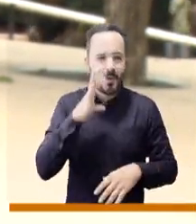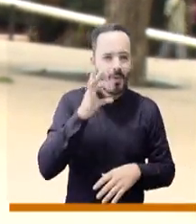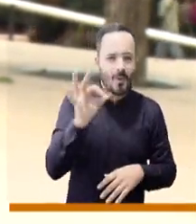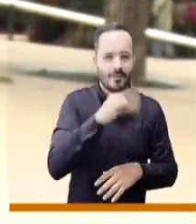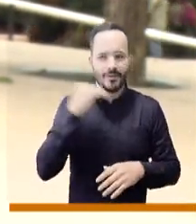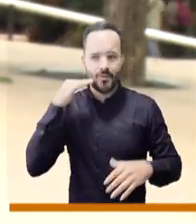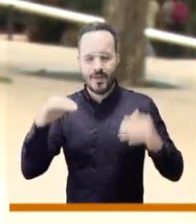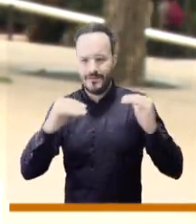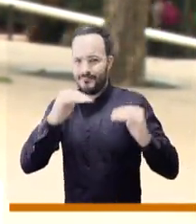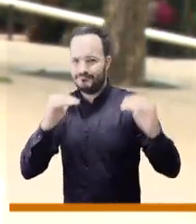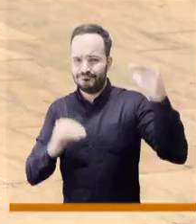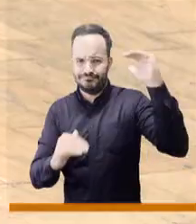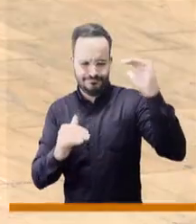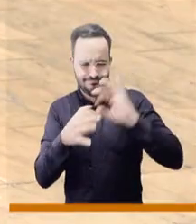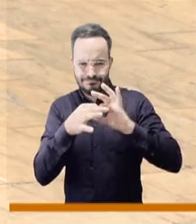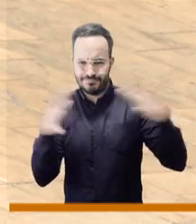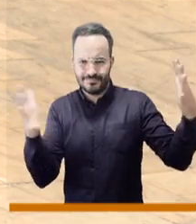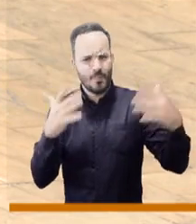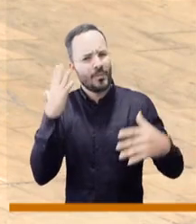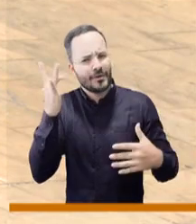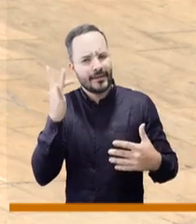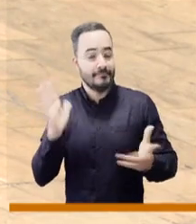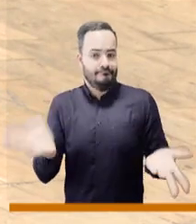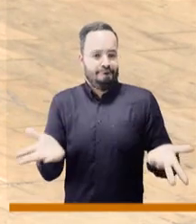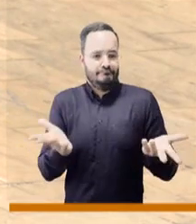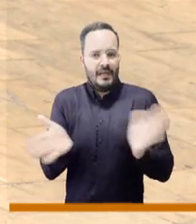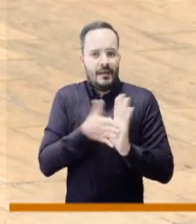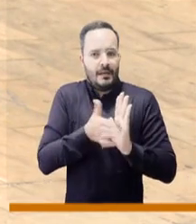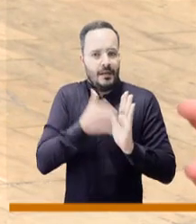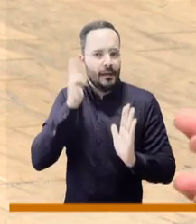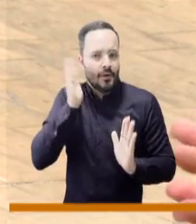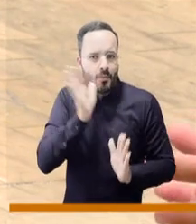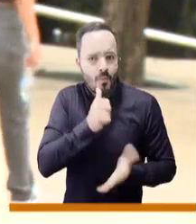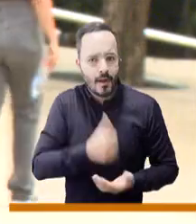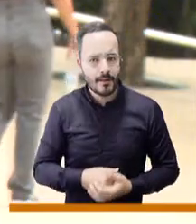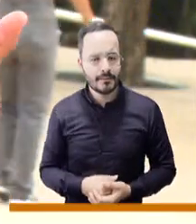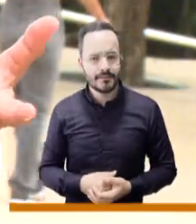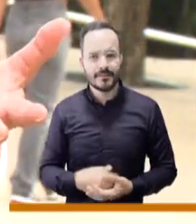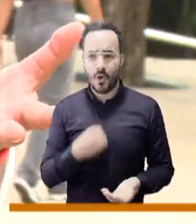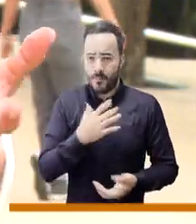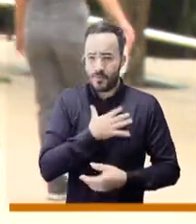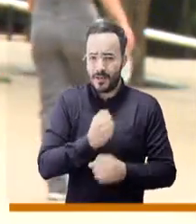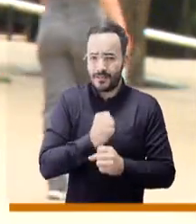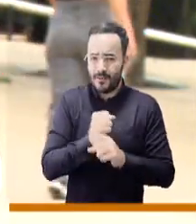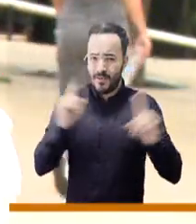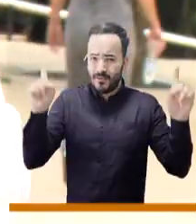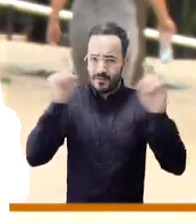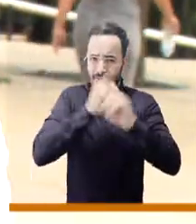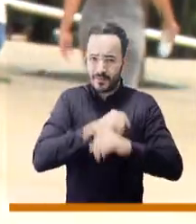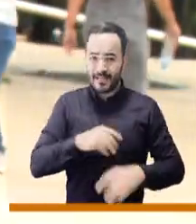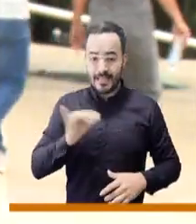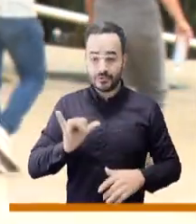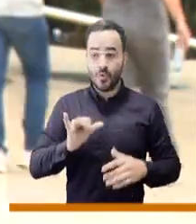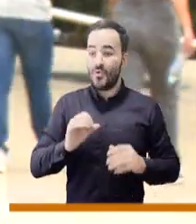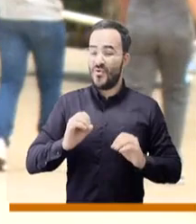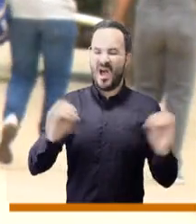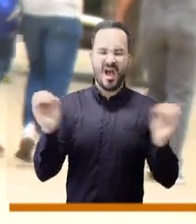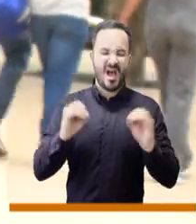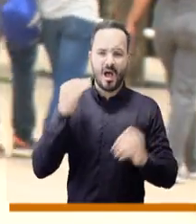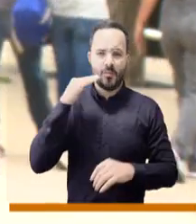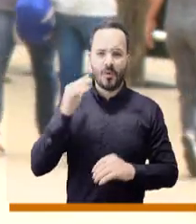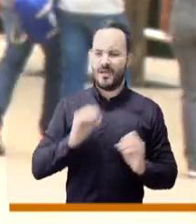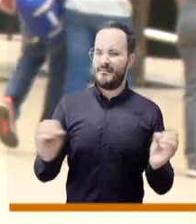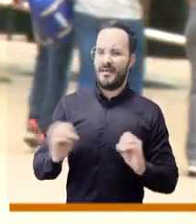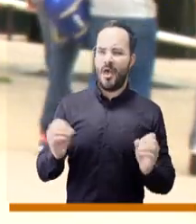ganan hombres y que ganan mujeres. Y si tú puedes poner a más mujeres en la empleabilidad, vas a tener, primero, la brecha se